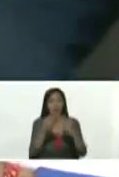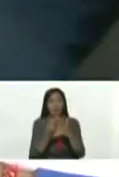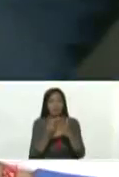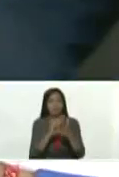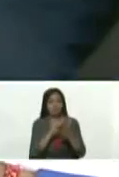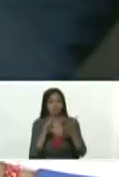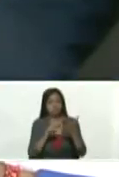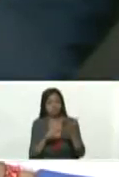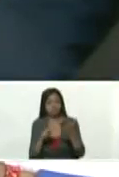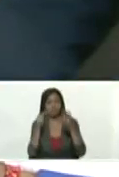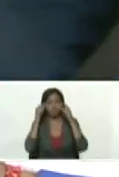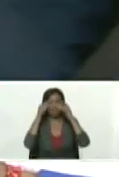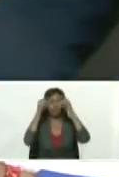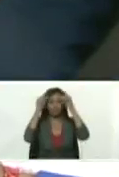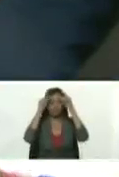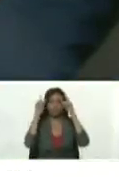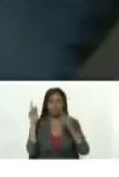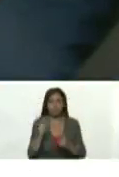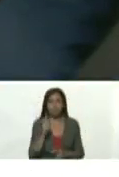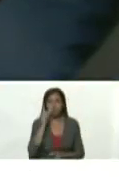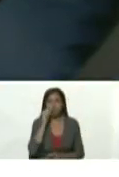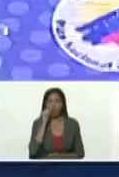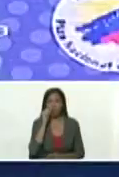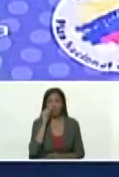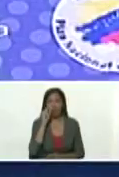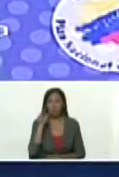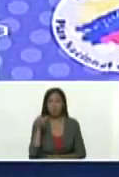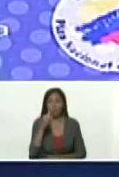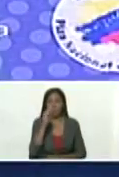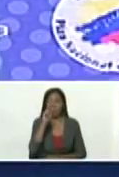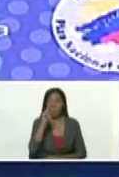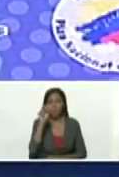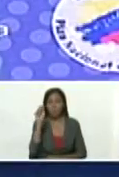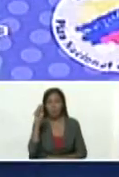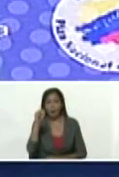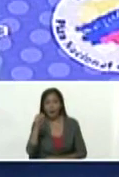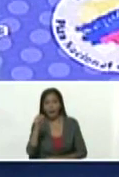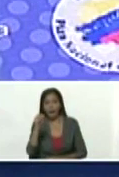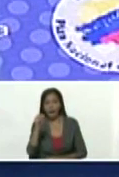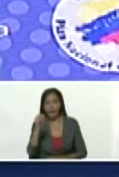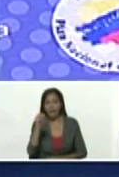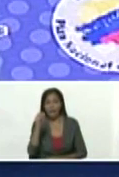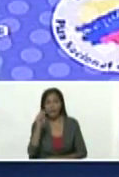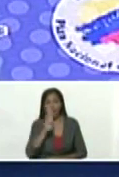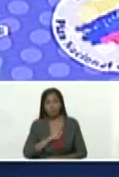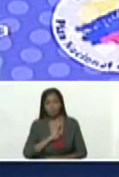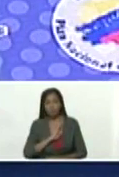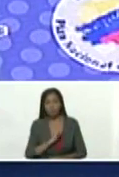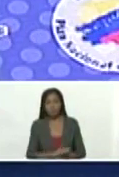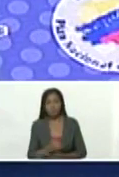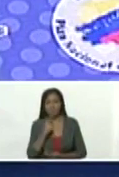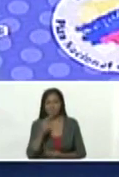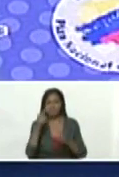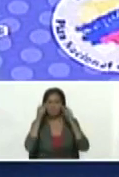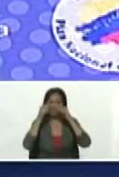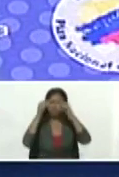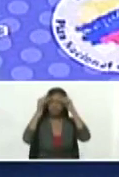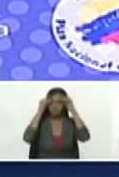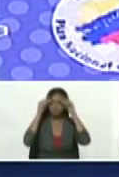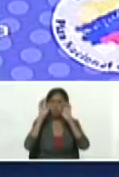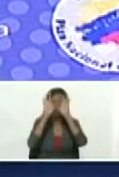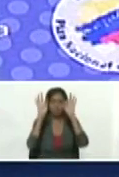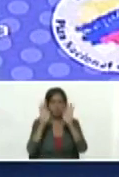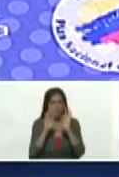Rodríguez, de Juan Calzadilla. Dice Simón Rodríguez, en su forma peculiar